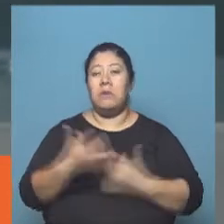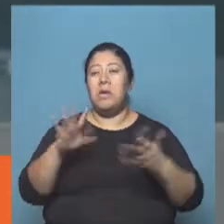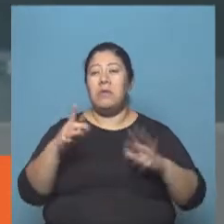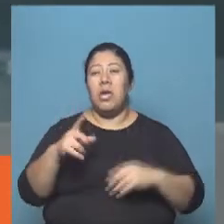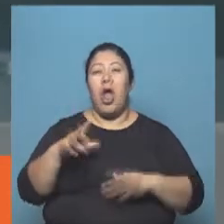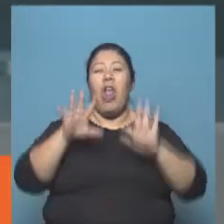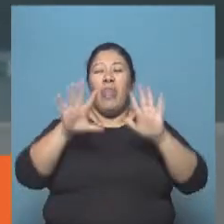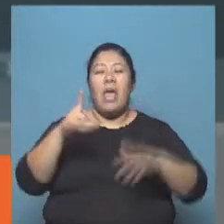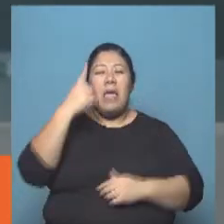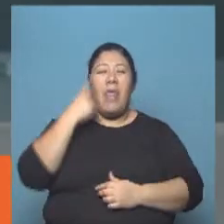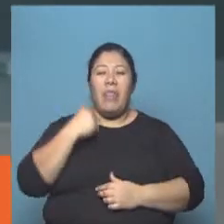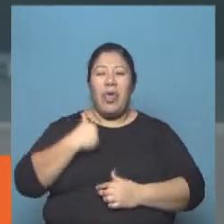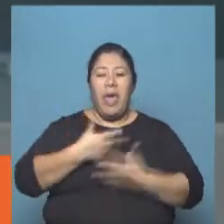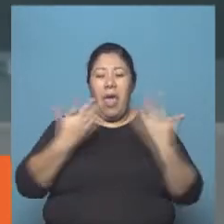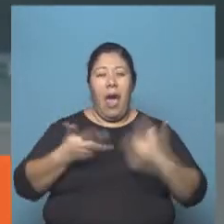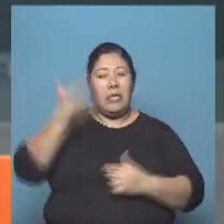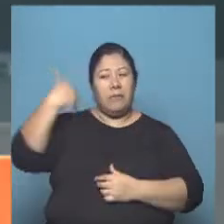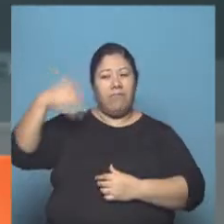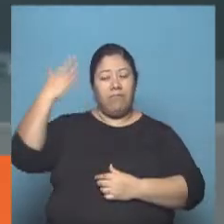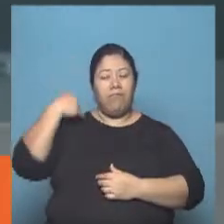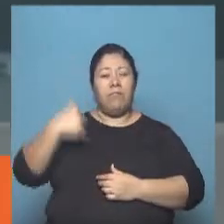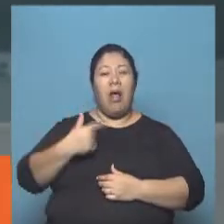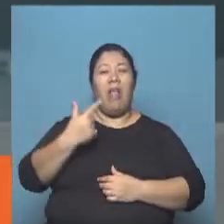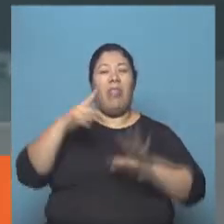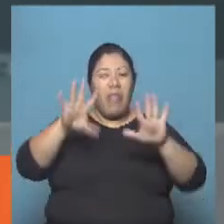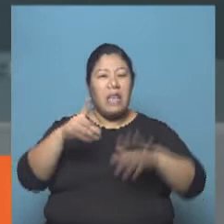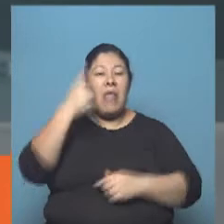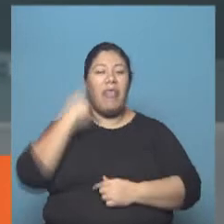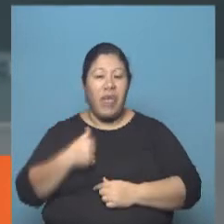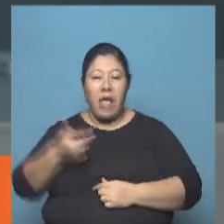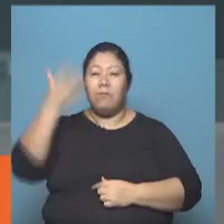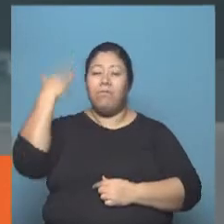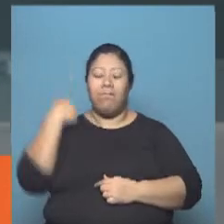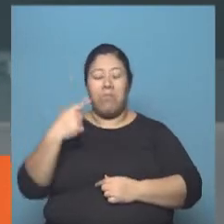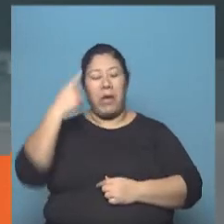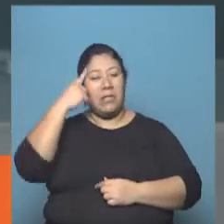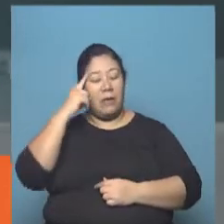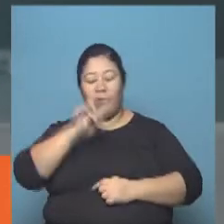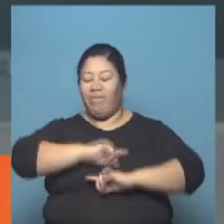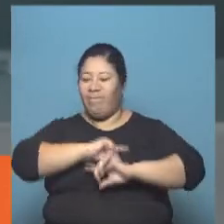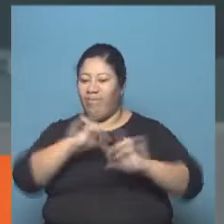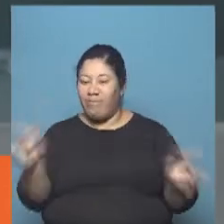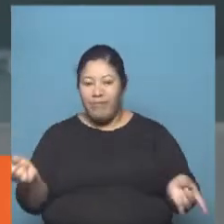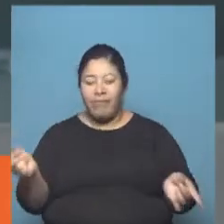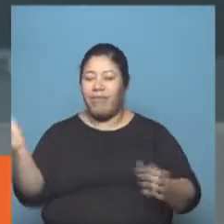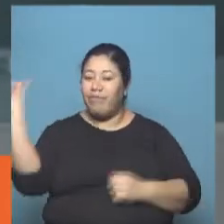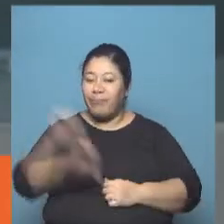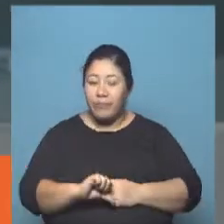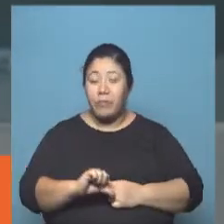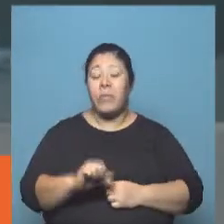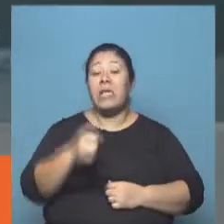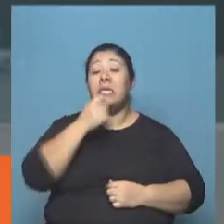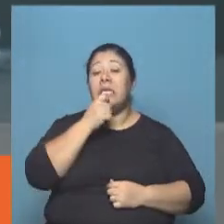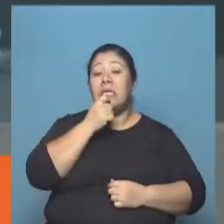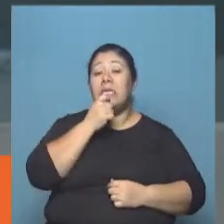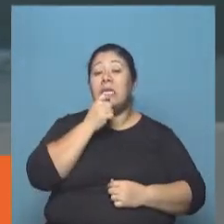días atrás, 9 días atrás, ha cambiado rotundamente y si bien creo que para el partido de mañana no va a estar todavía en